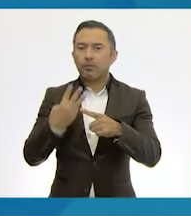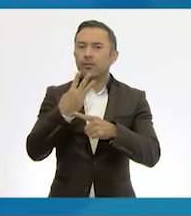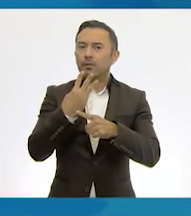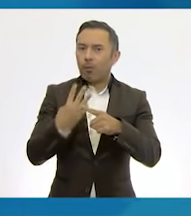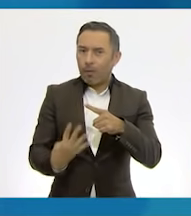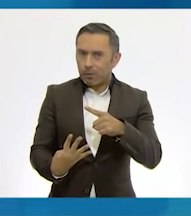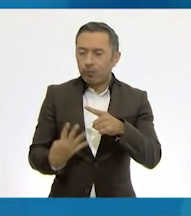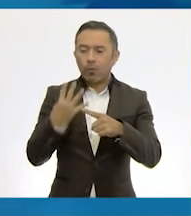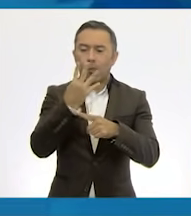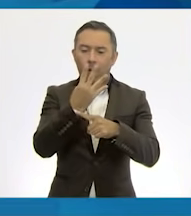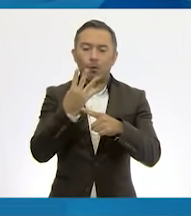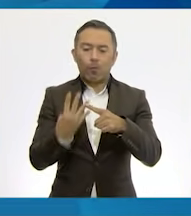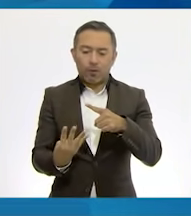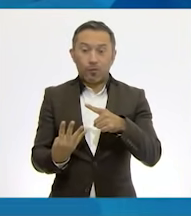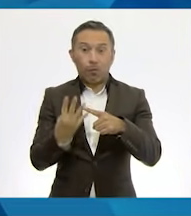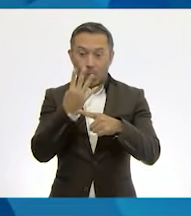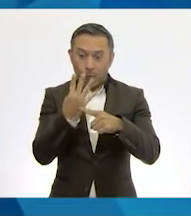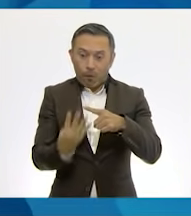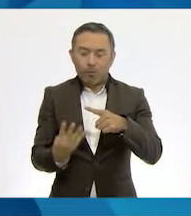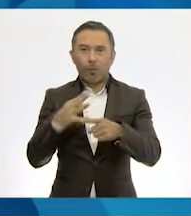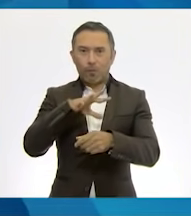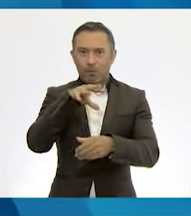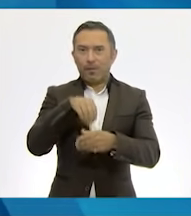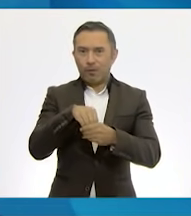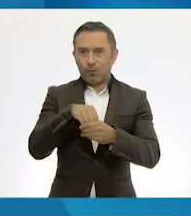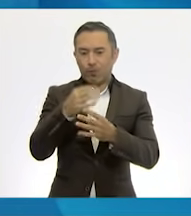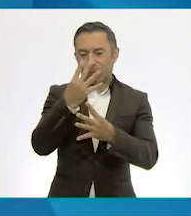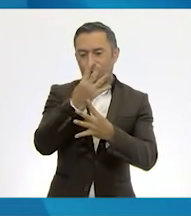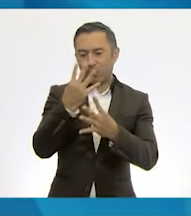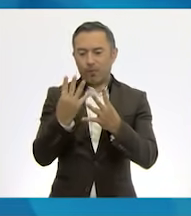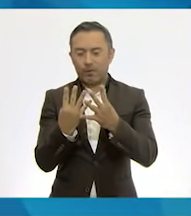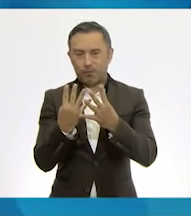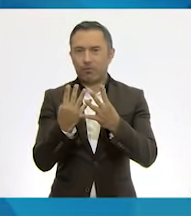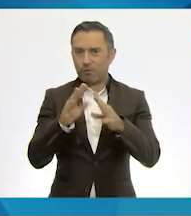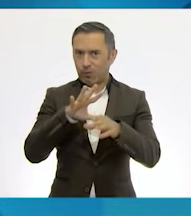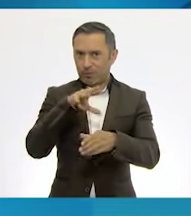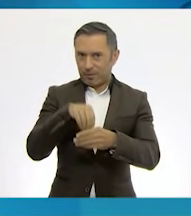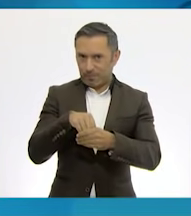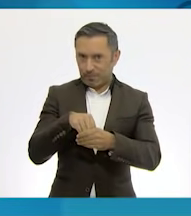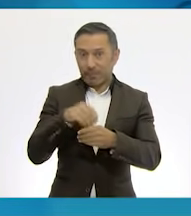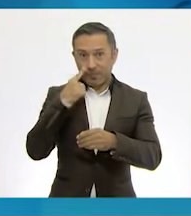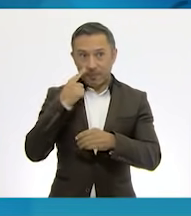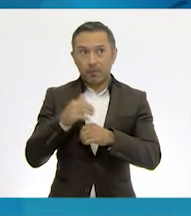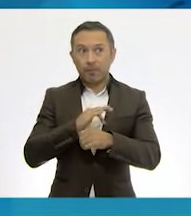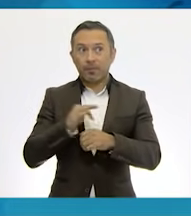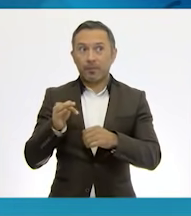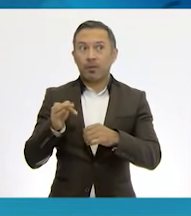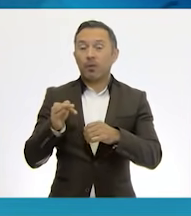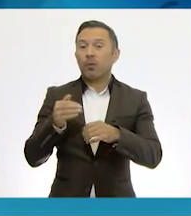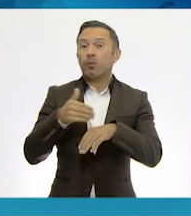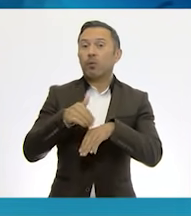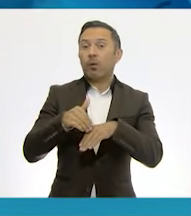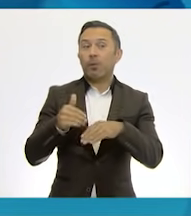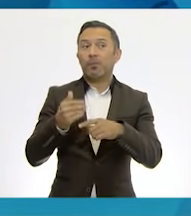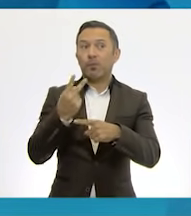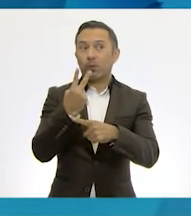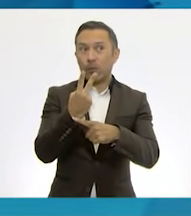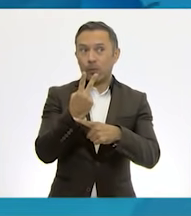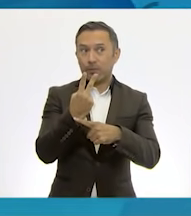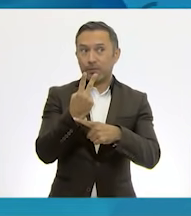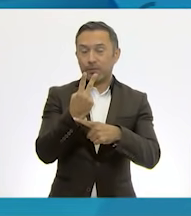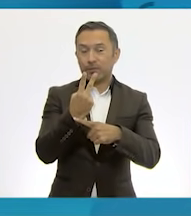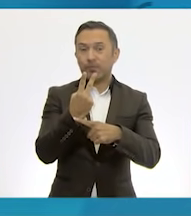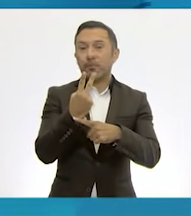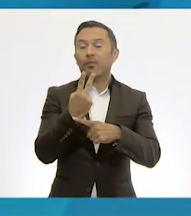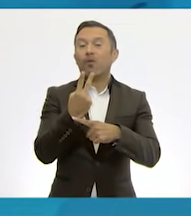Por lo que mi numerador será dos y mi denominador